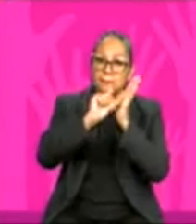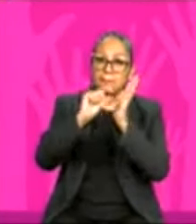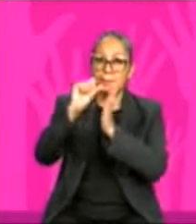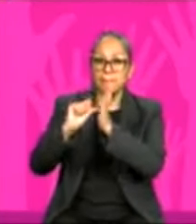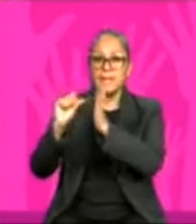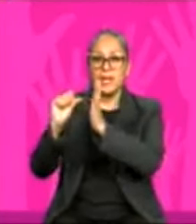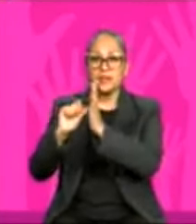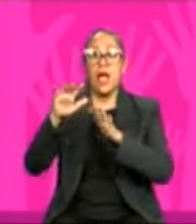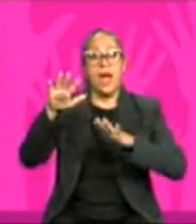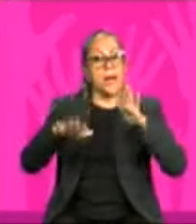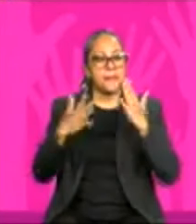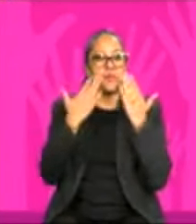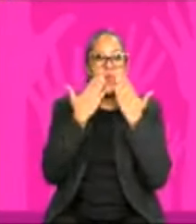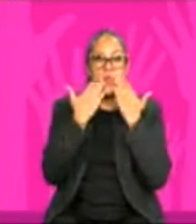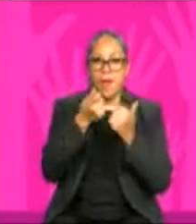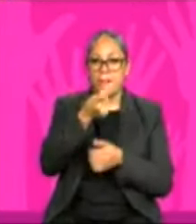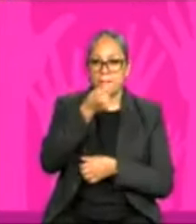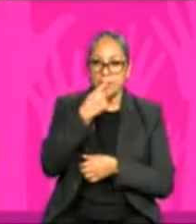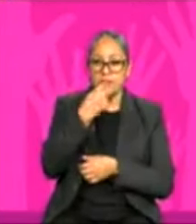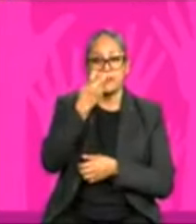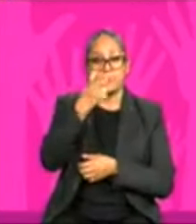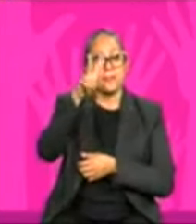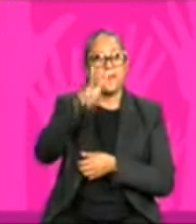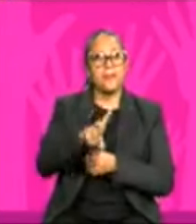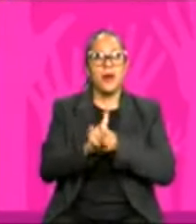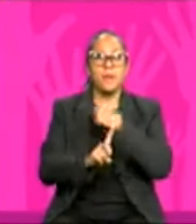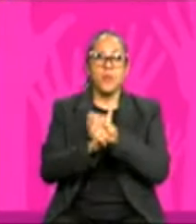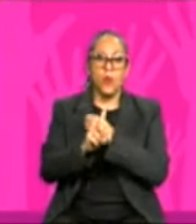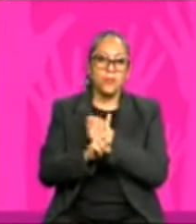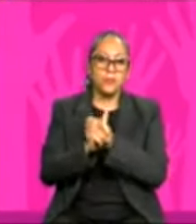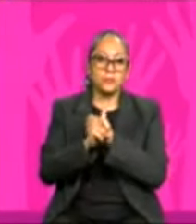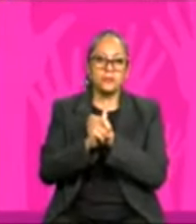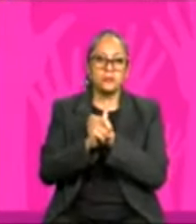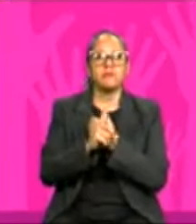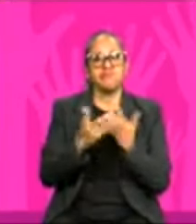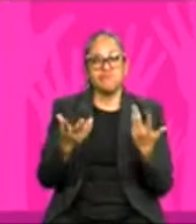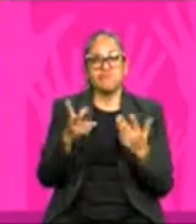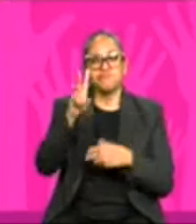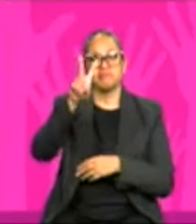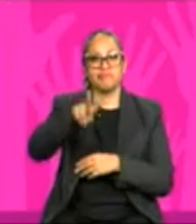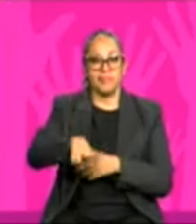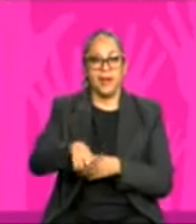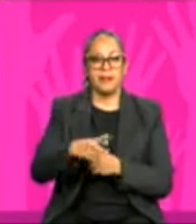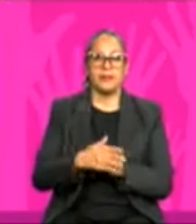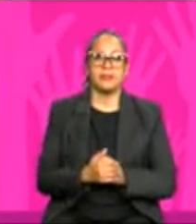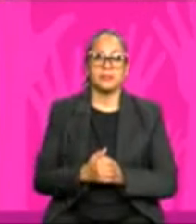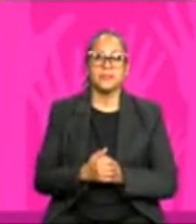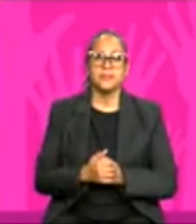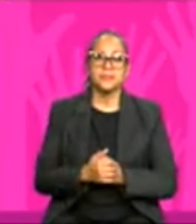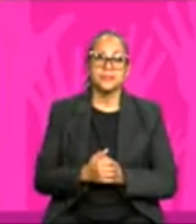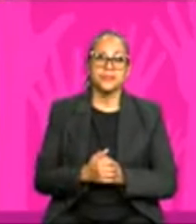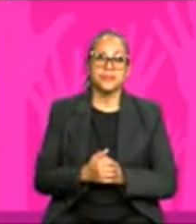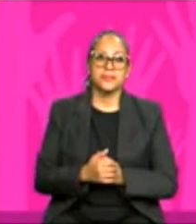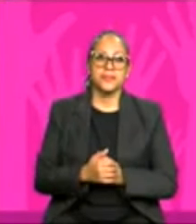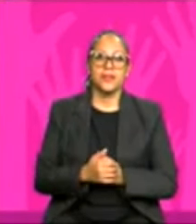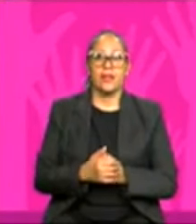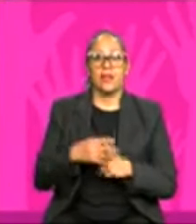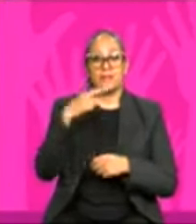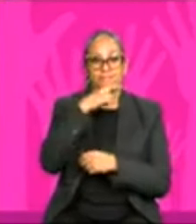no hay ni medicinas y es un problema que va a tardar mucho, lamentablemente, en resolverse.